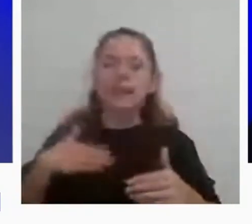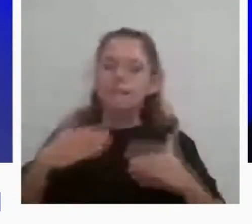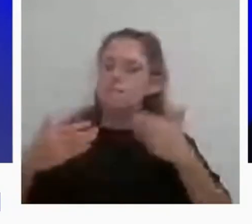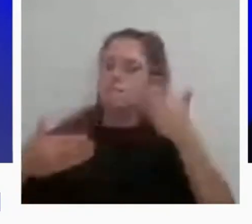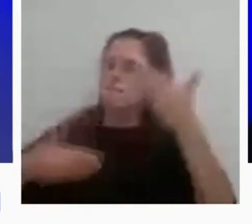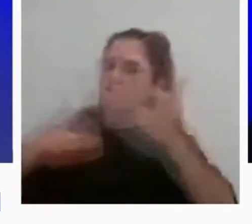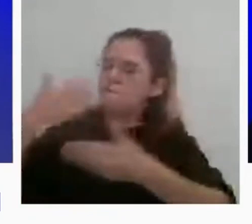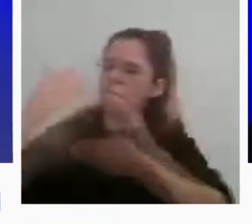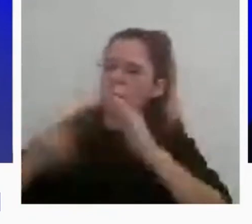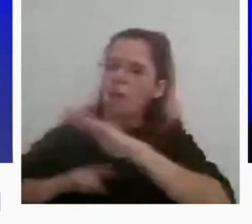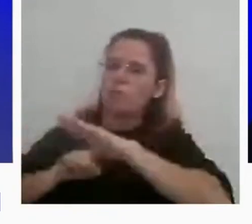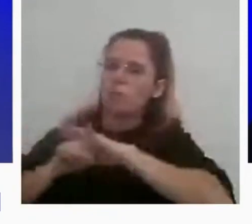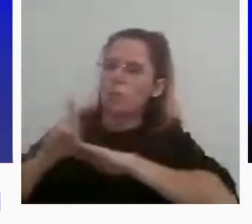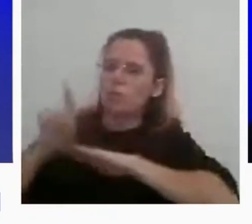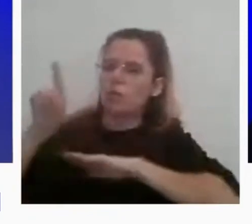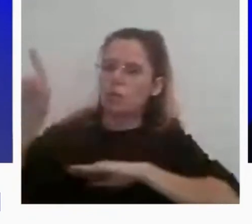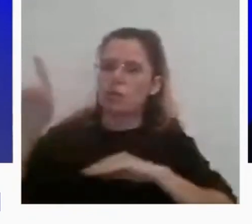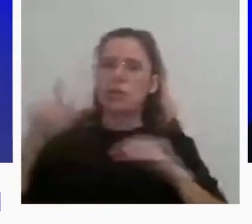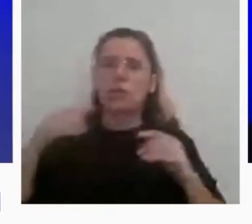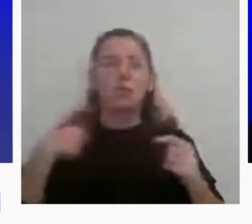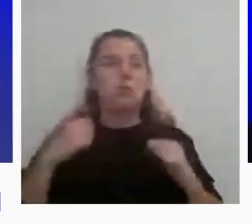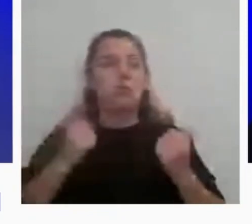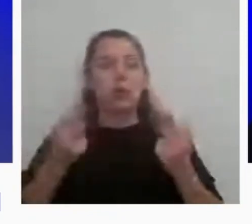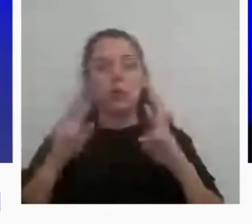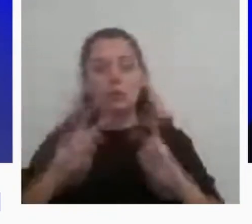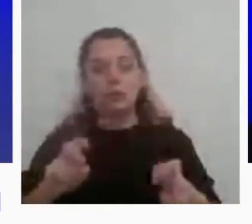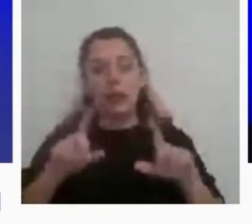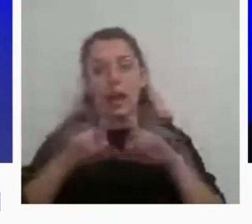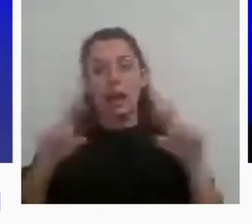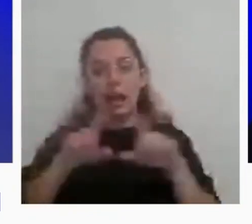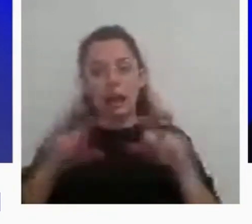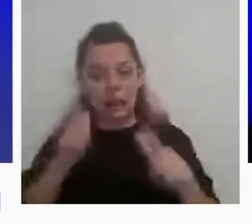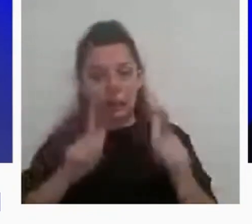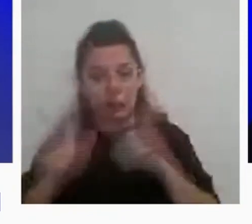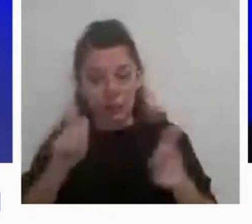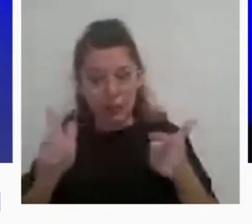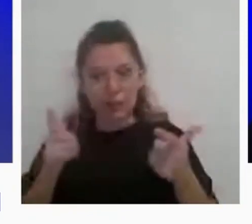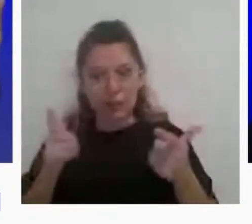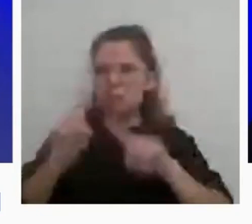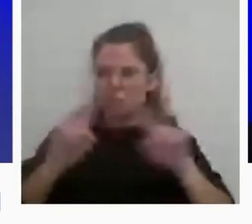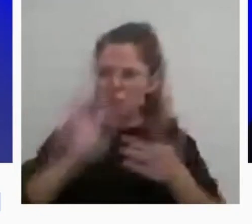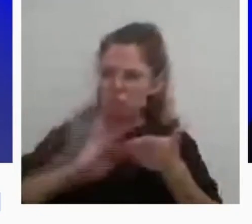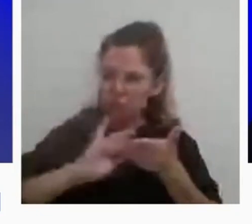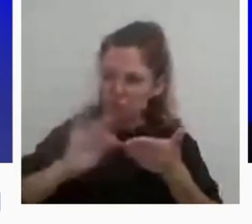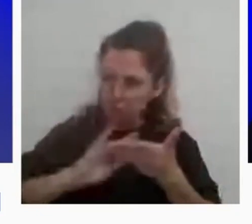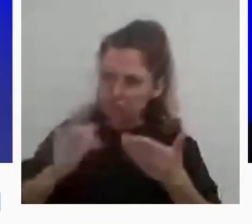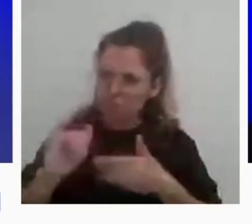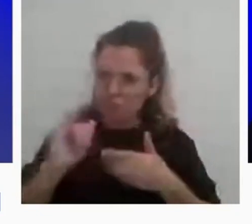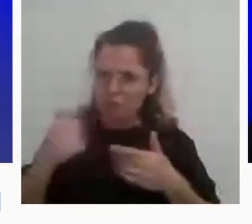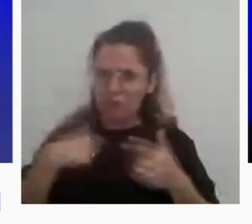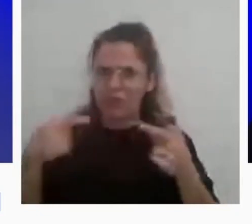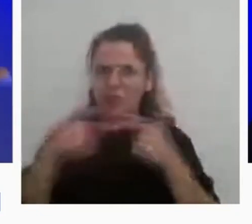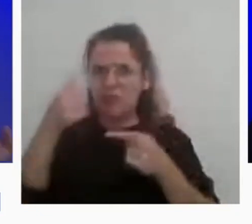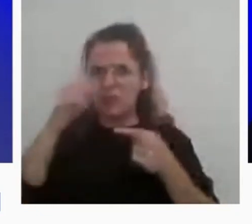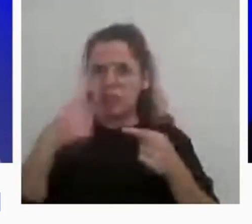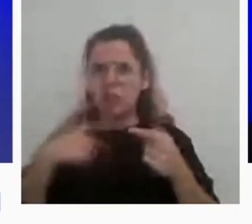en lo que está sucediendo en la agencia de viajes, en las carencias que tienen de digitalización, en lo que mi tío me estaba enseñando, era como chocaba con mi mentalidad digital de